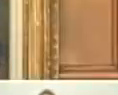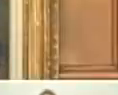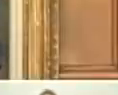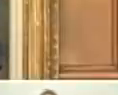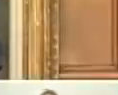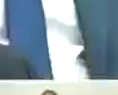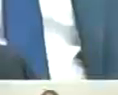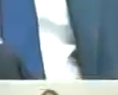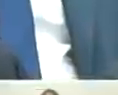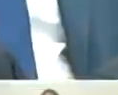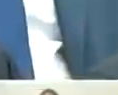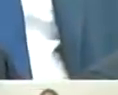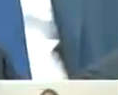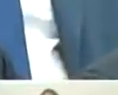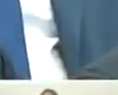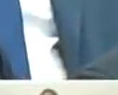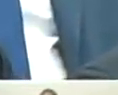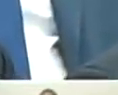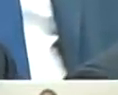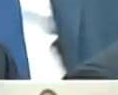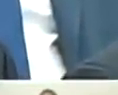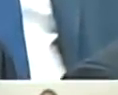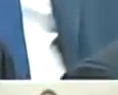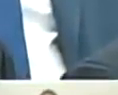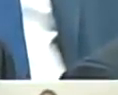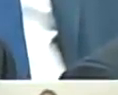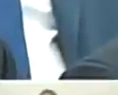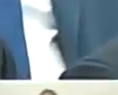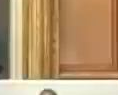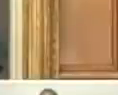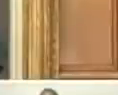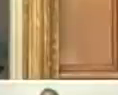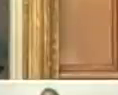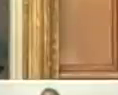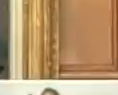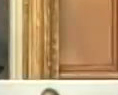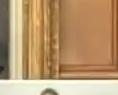Me metía para ver la verdad del mundo.